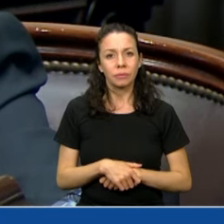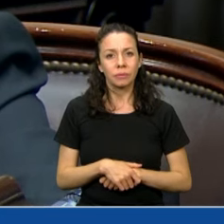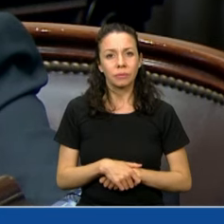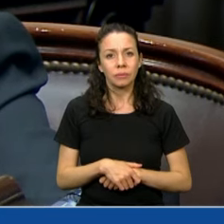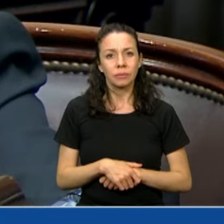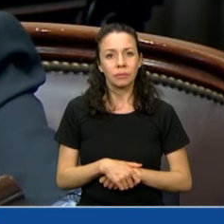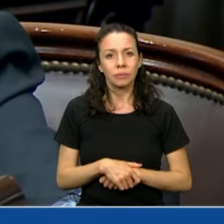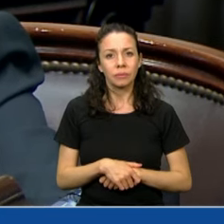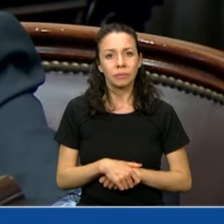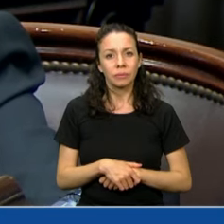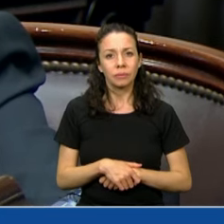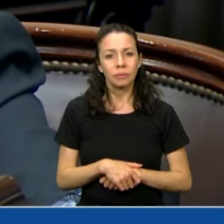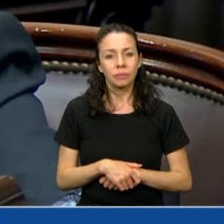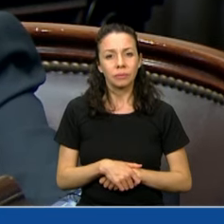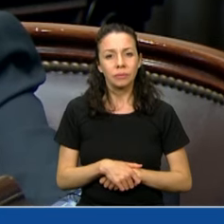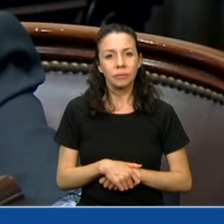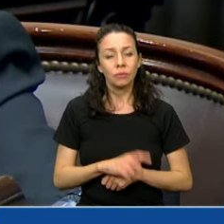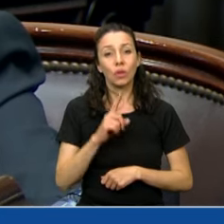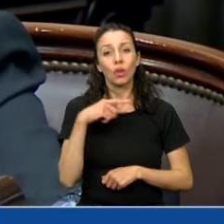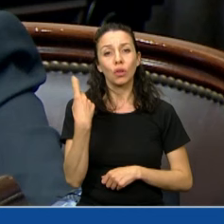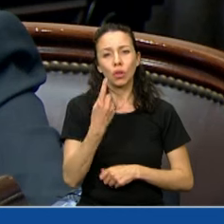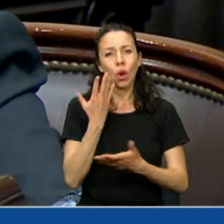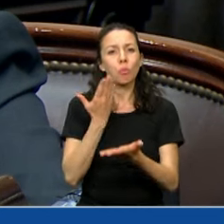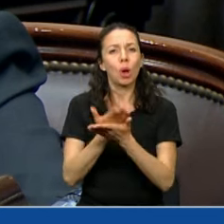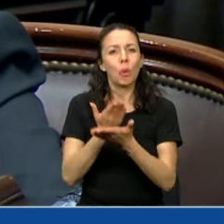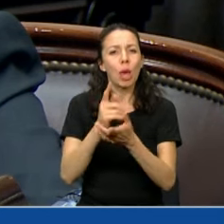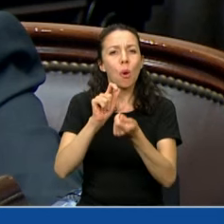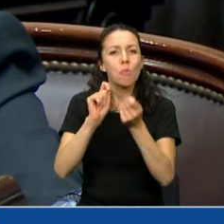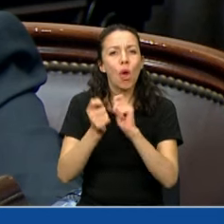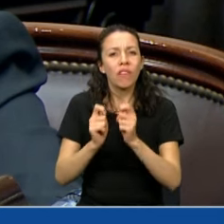10 lo que estamos planteando como modificación